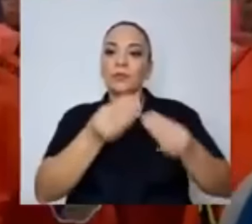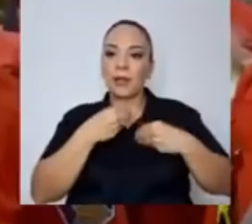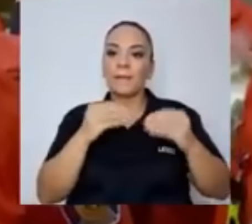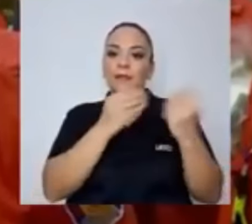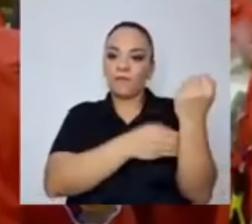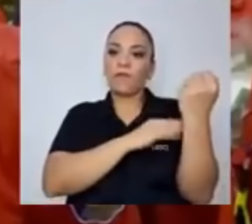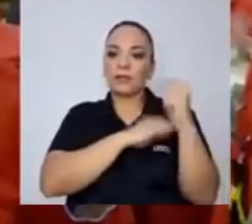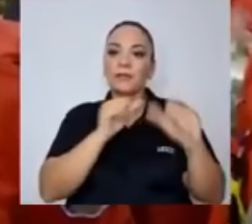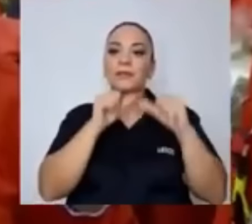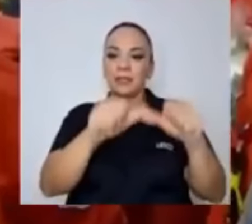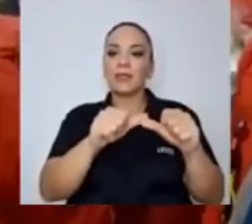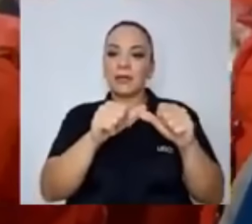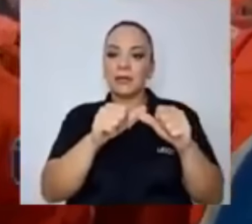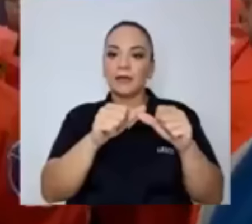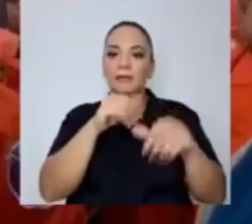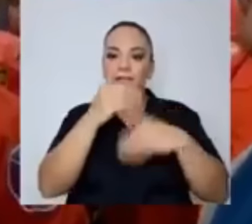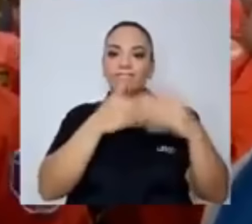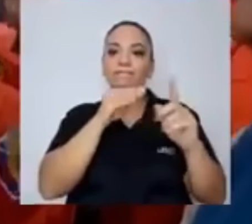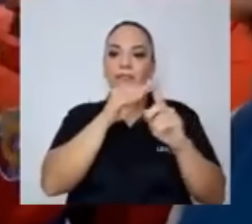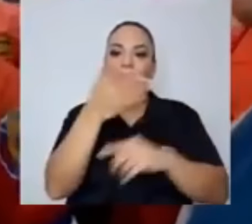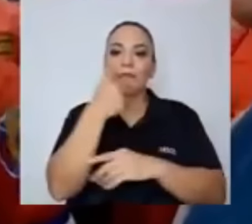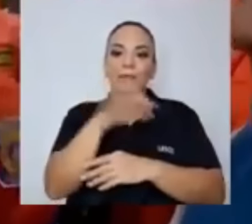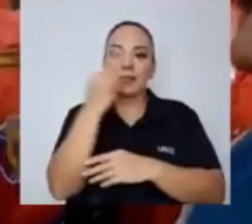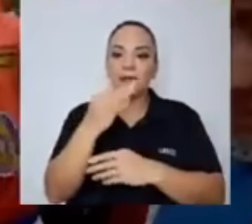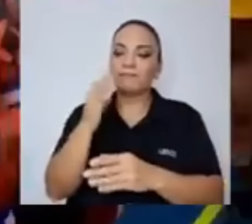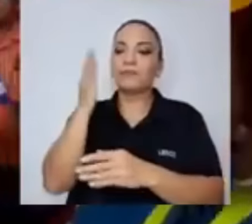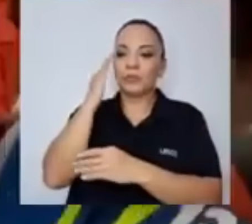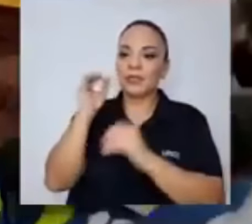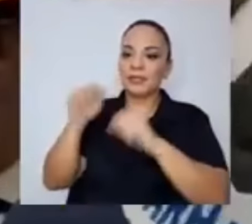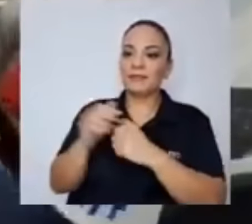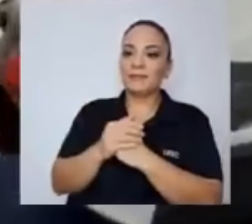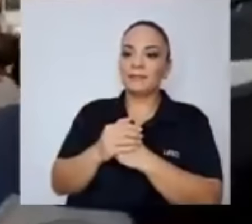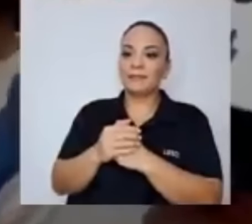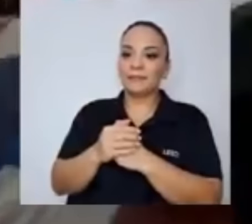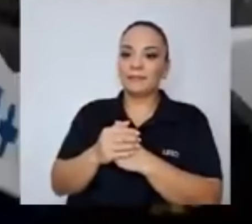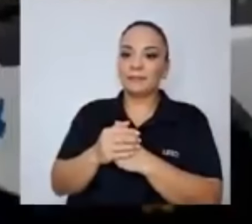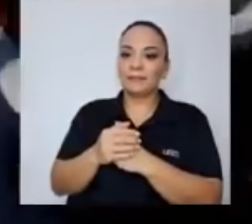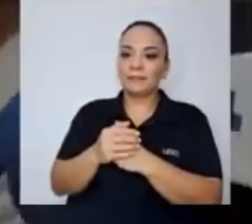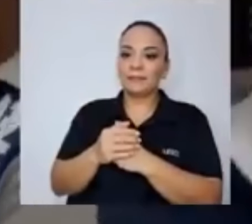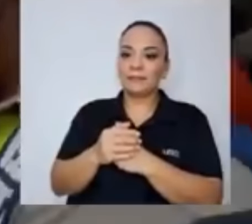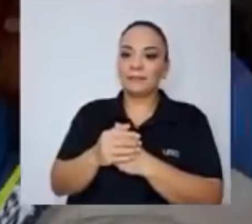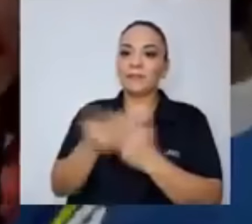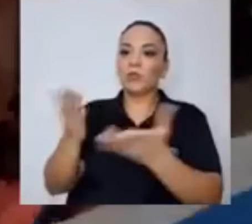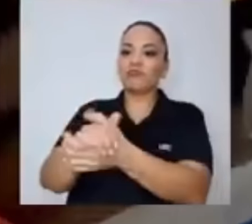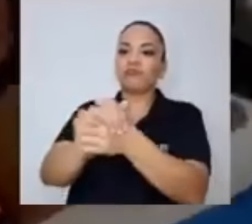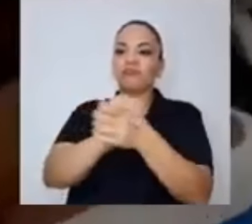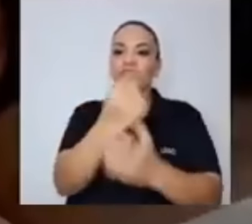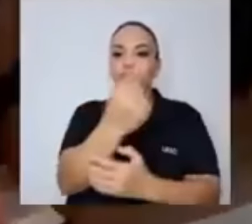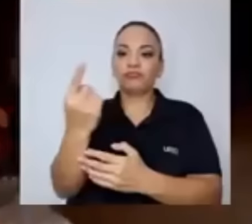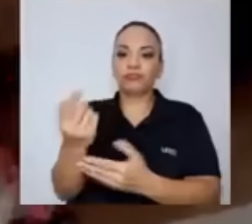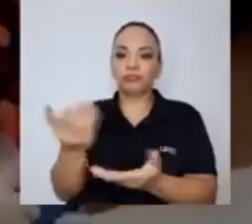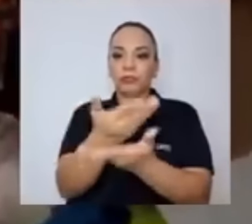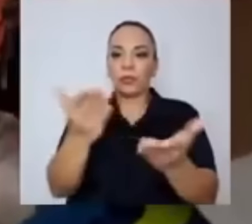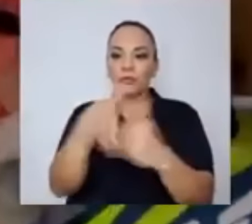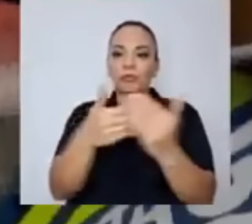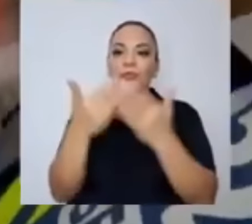fuerza para poder seguir desarrollando nuestra misión de la mejor manera. Yo sé que sí. Yo le quiero dar la mano a todos y cada uno de los colegas.